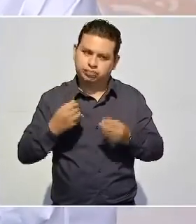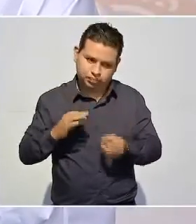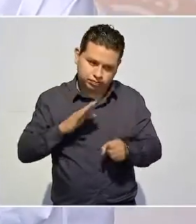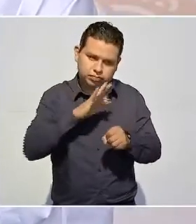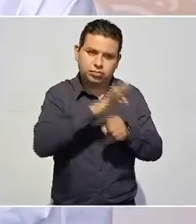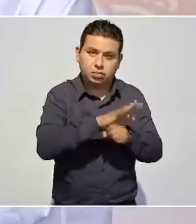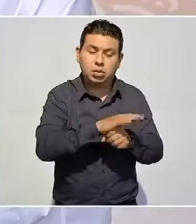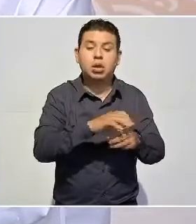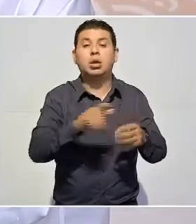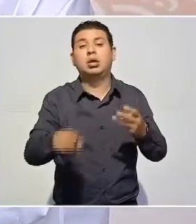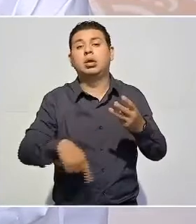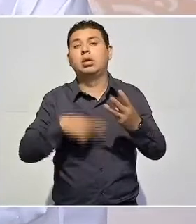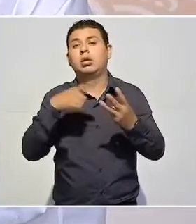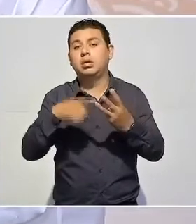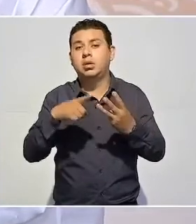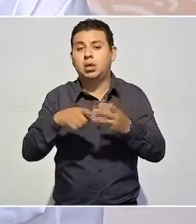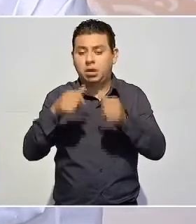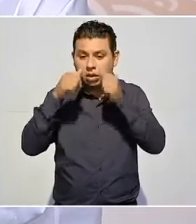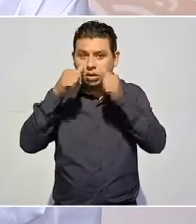pueblos originarios,